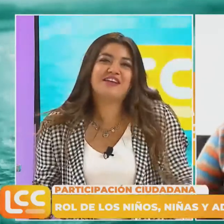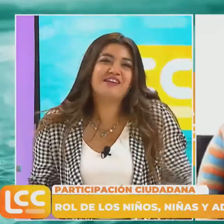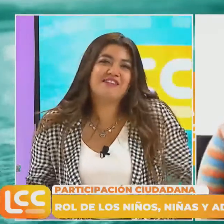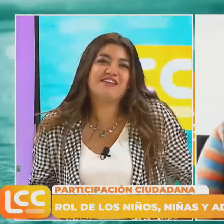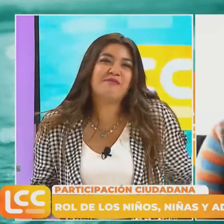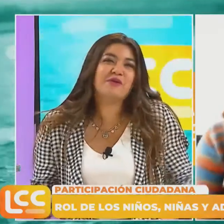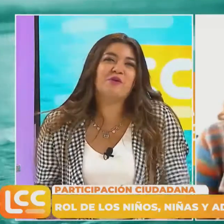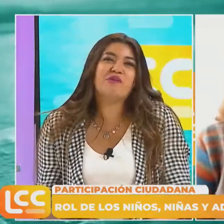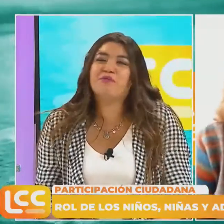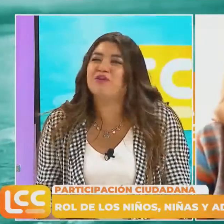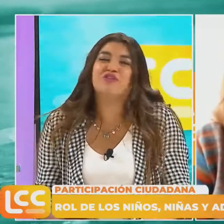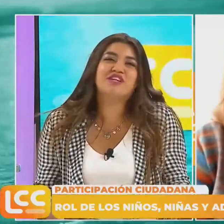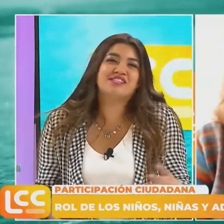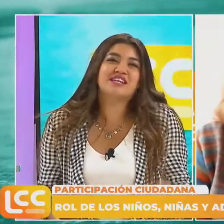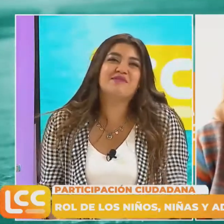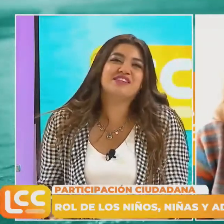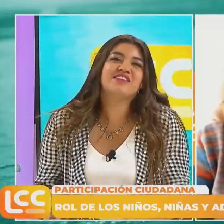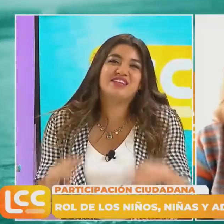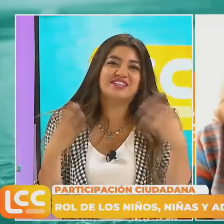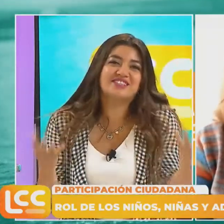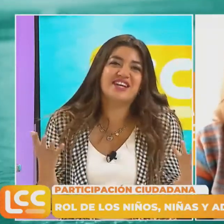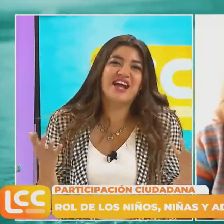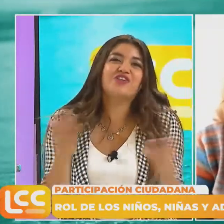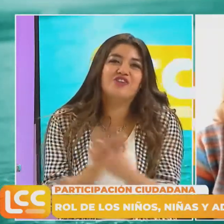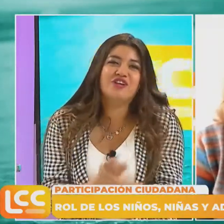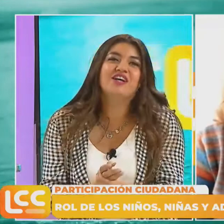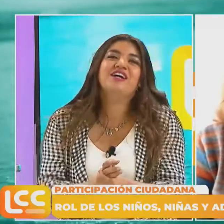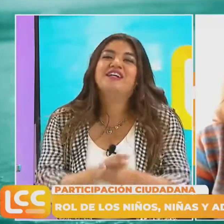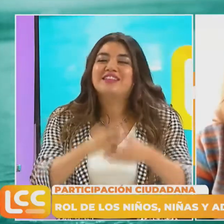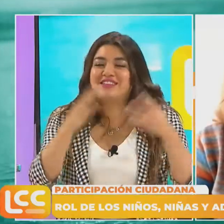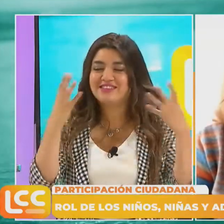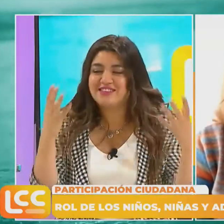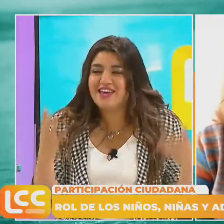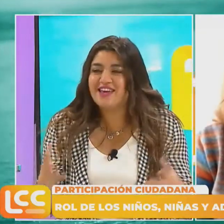por favor, cosas que de verdad preocupan, pero no necesariamente tiene que ser algo